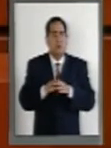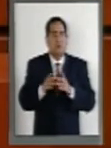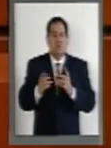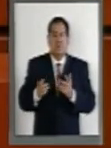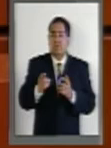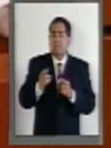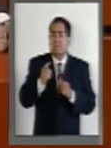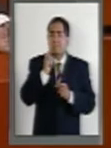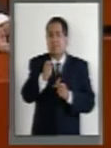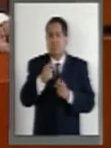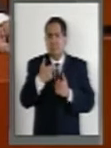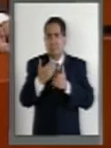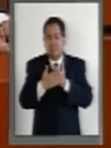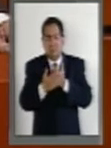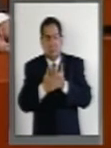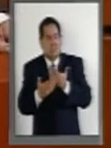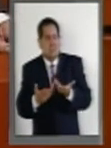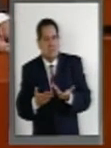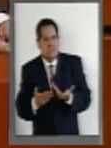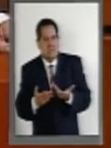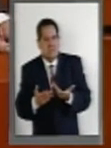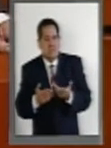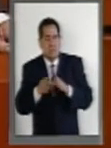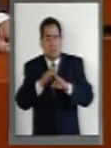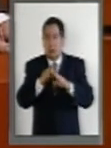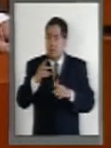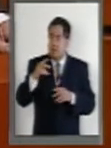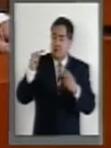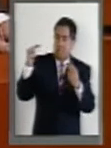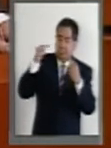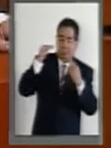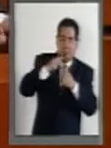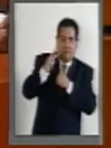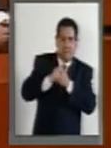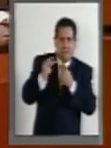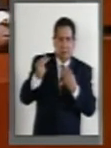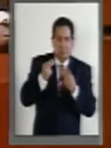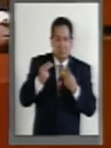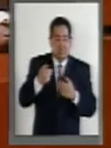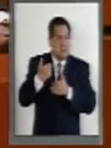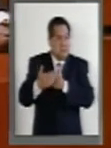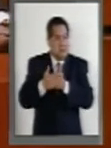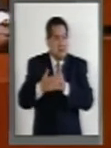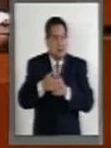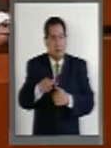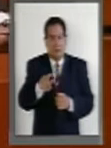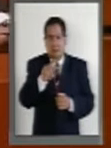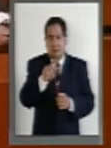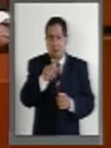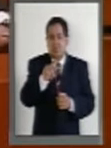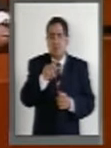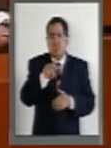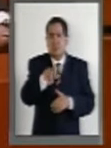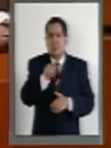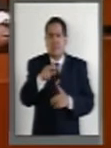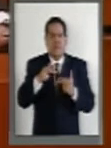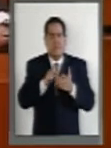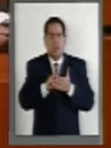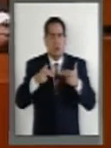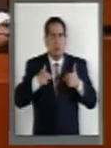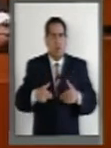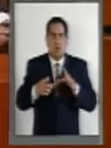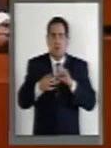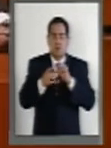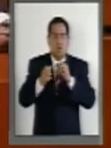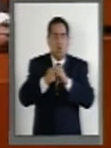a lo que se barrunta sobre nuestro país, un tratado de derechos humanos con